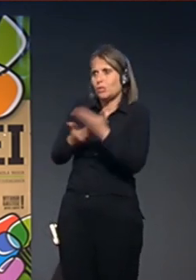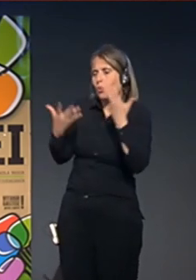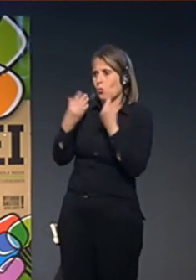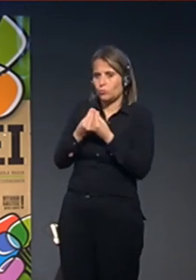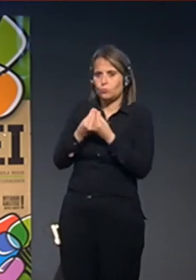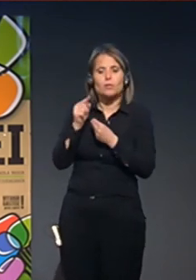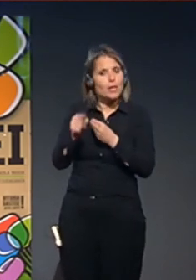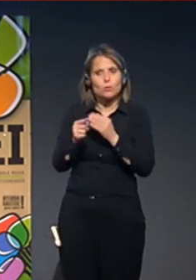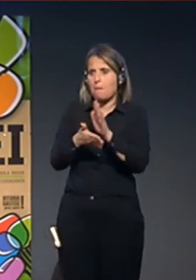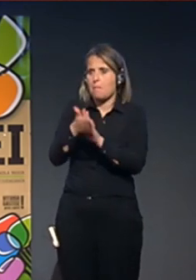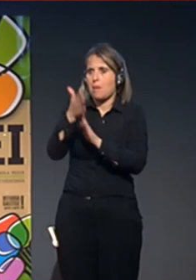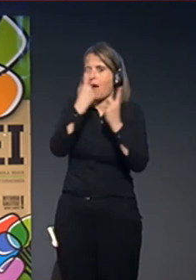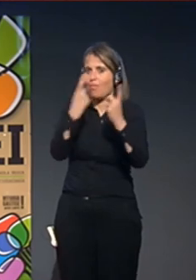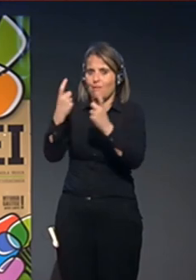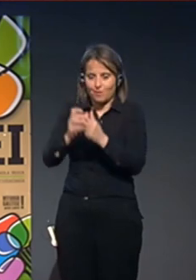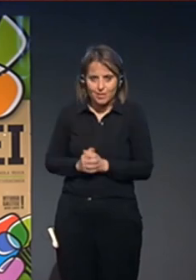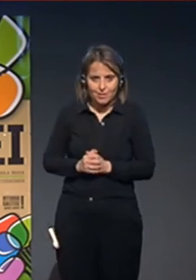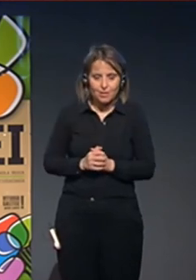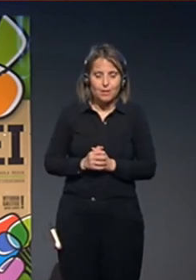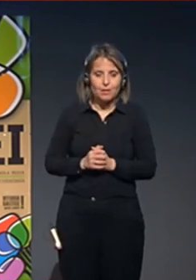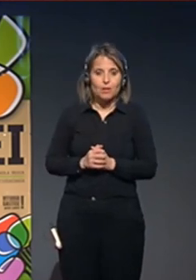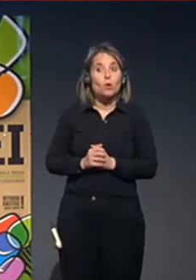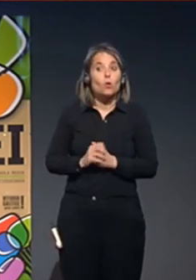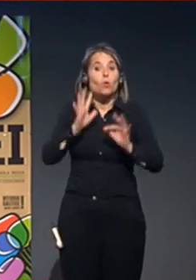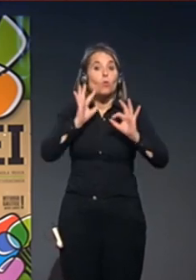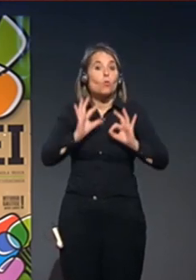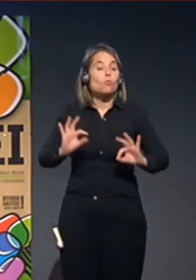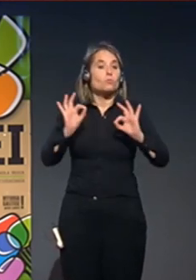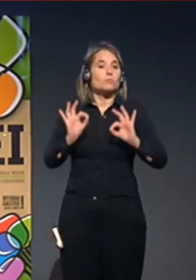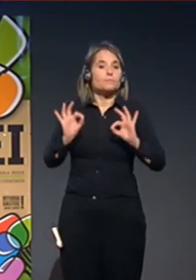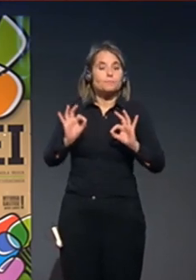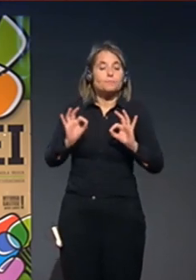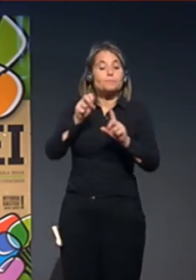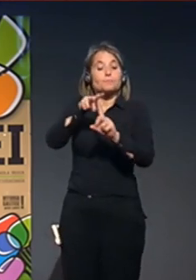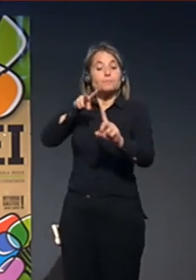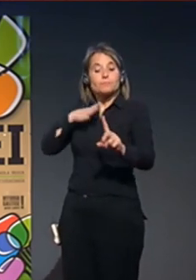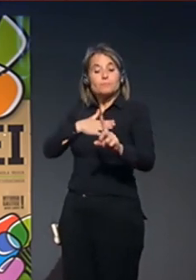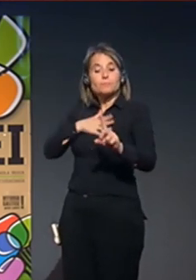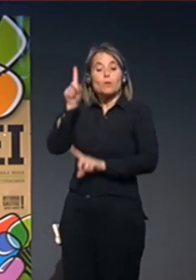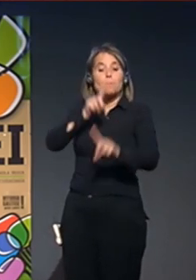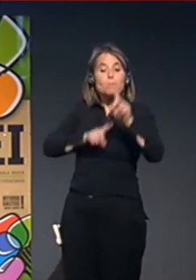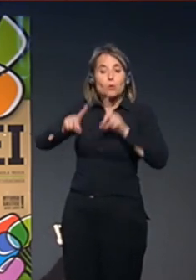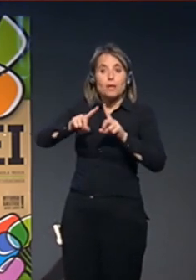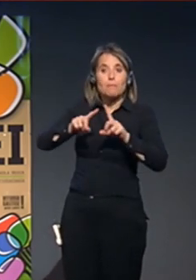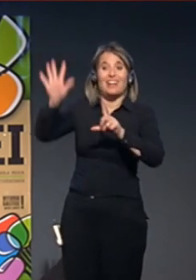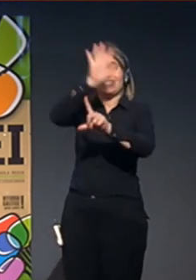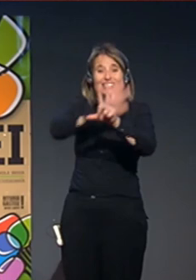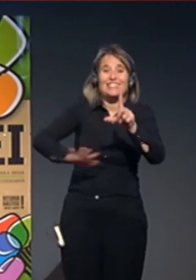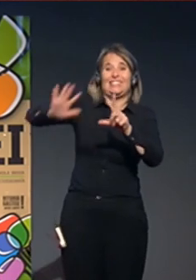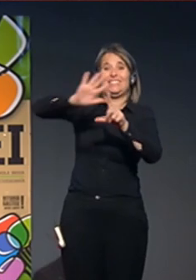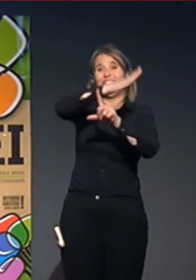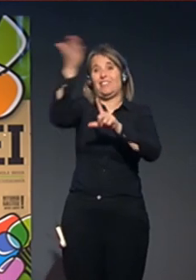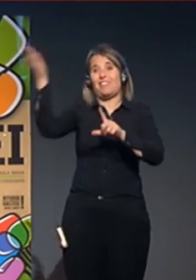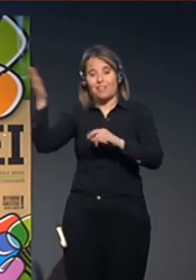dirección Yo creo que es necesario cuidado eso desde el punto de vista de los problemas transnacionales